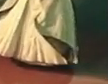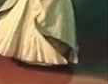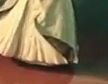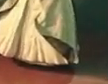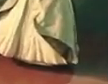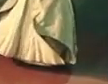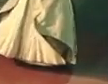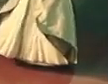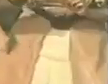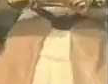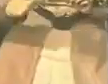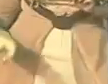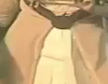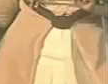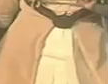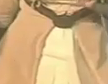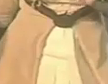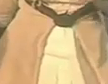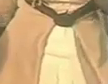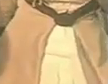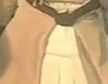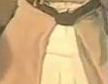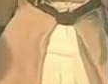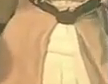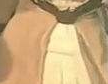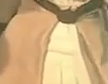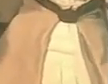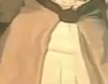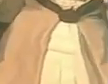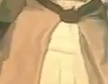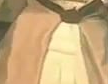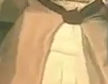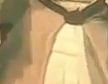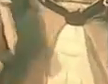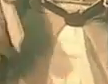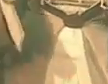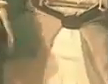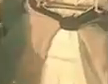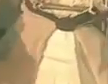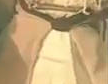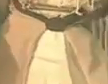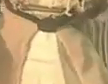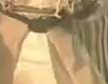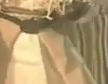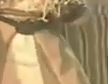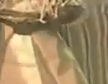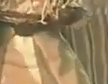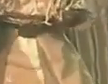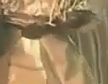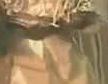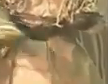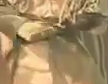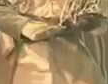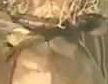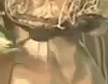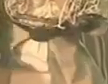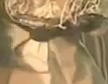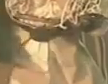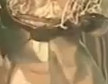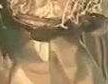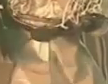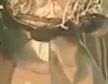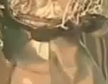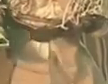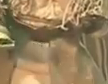¡Corbata! ¡El mismo Corbata! Muchachos, Sí. no sé qué serás hoy, pero